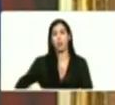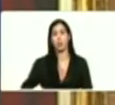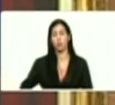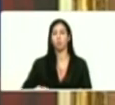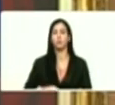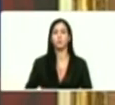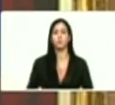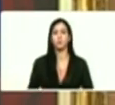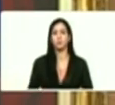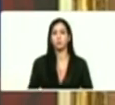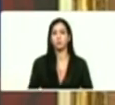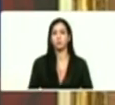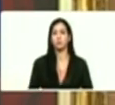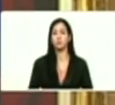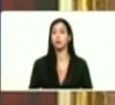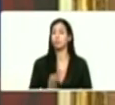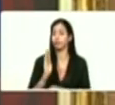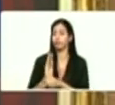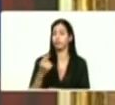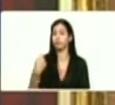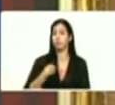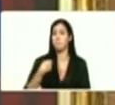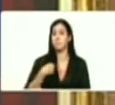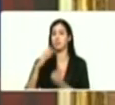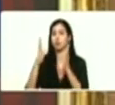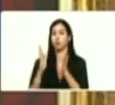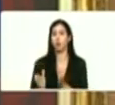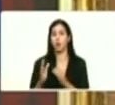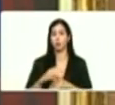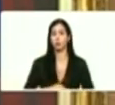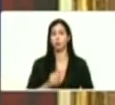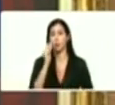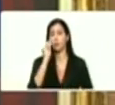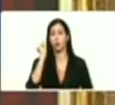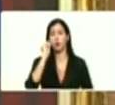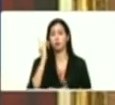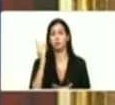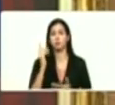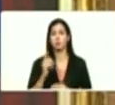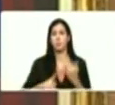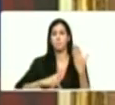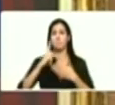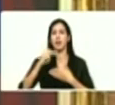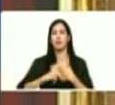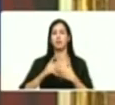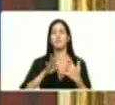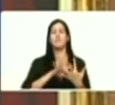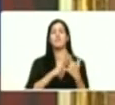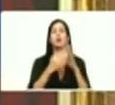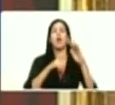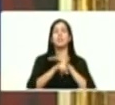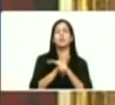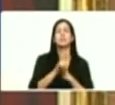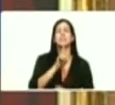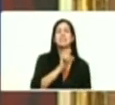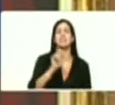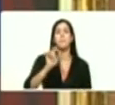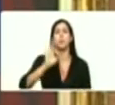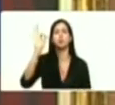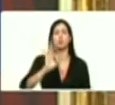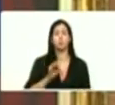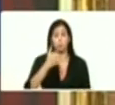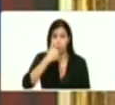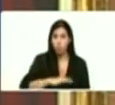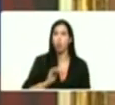proteger a nuestros pensionados y pensionadas en el plan de barrio adentro 100% que vamos a